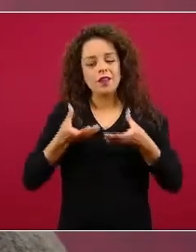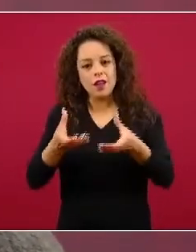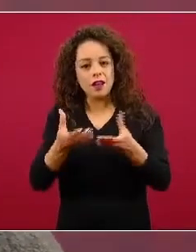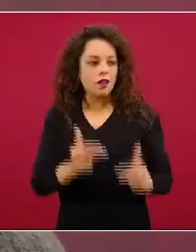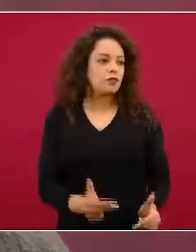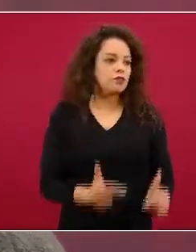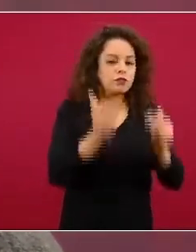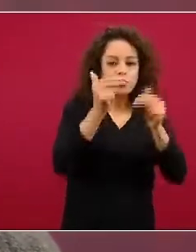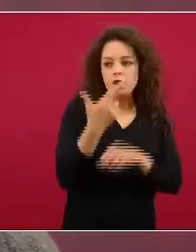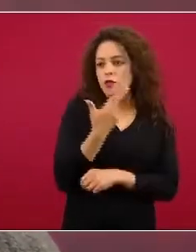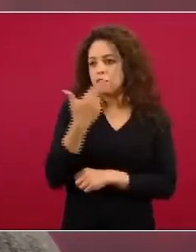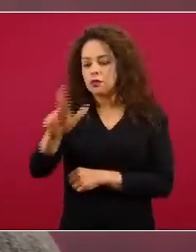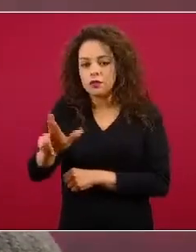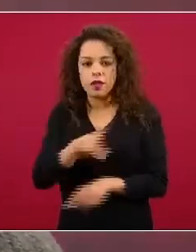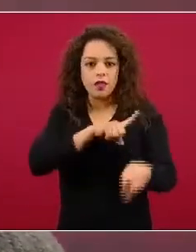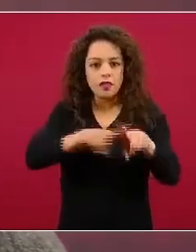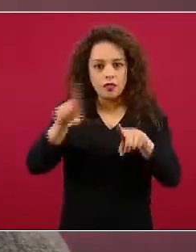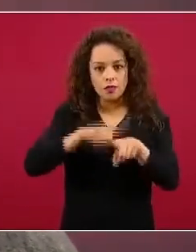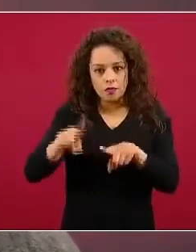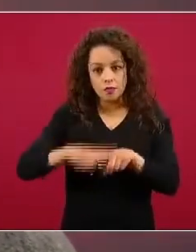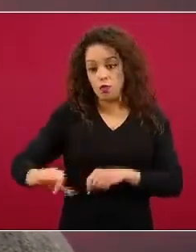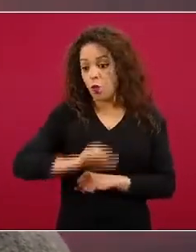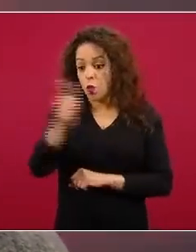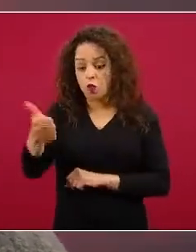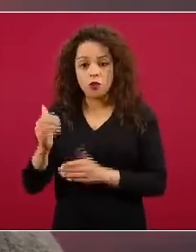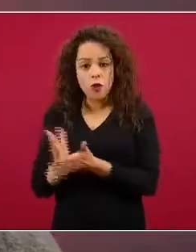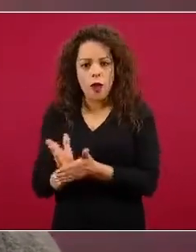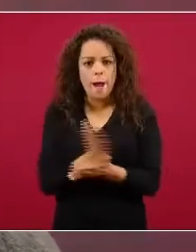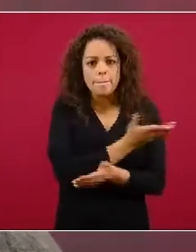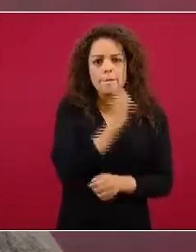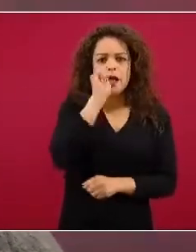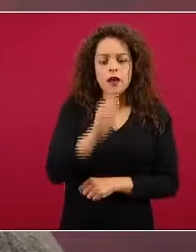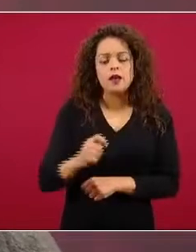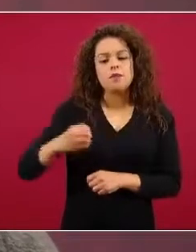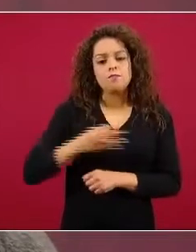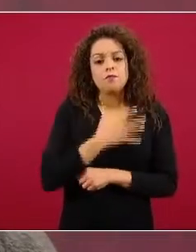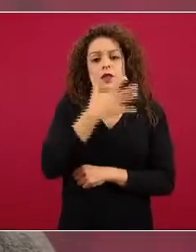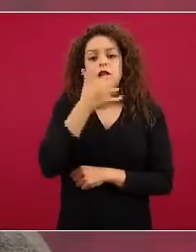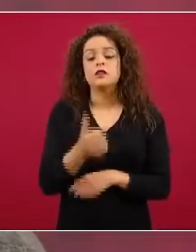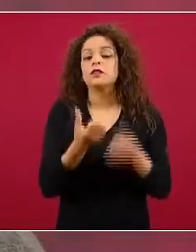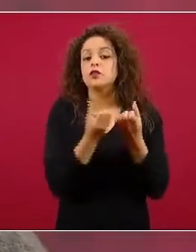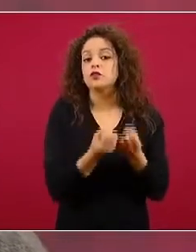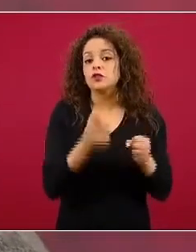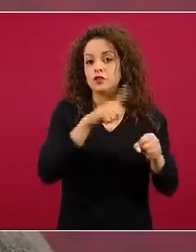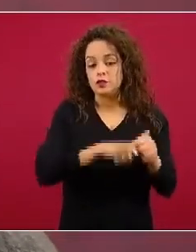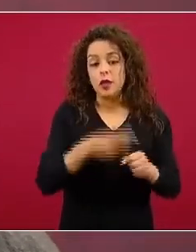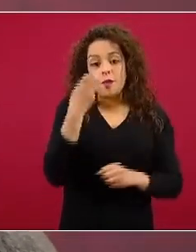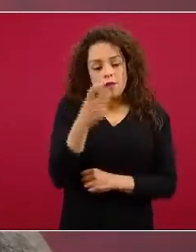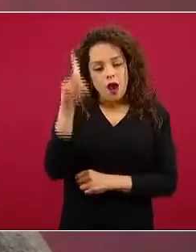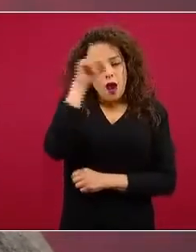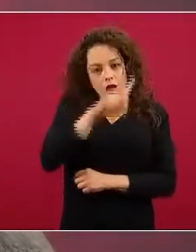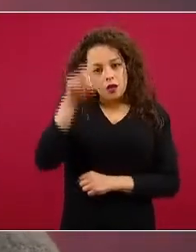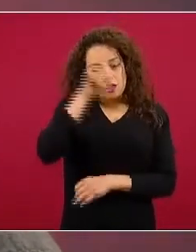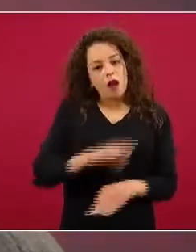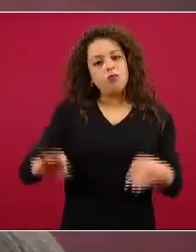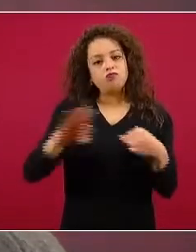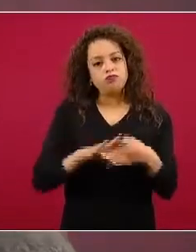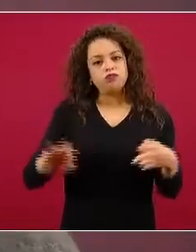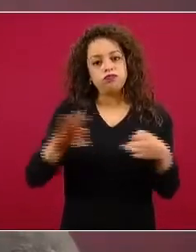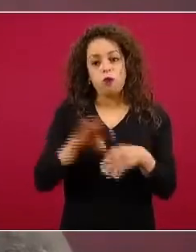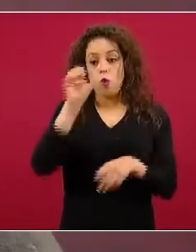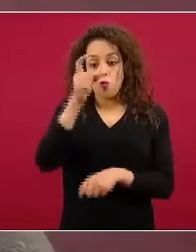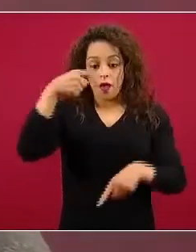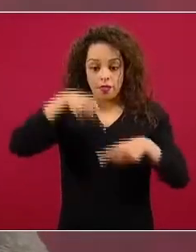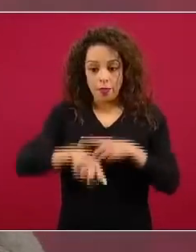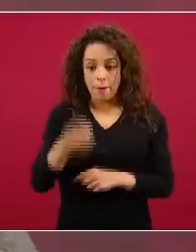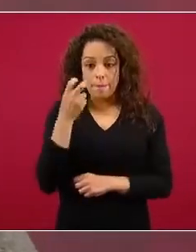está el bienestar social y la economía. Y hemos comentado extensamente desde que inició la epidemia, y esta es una conversación